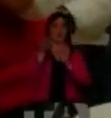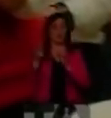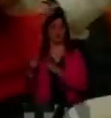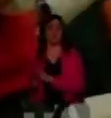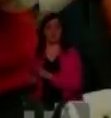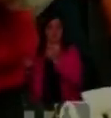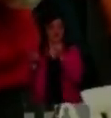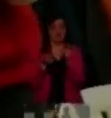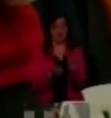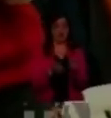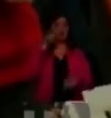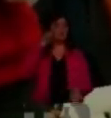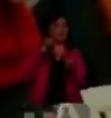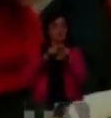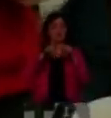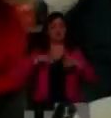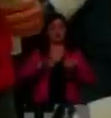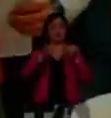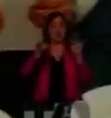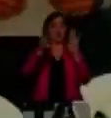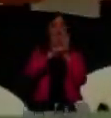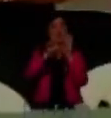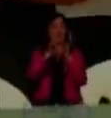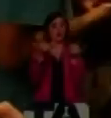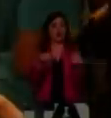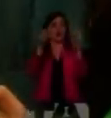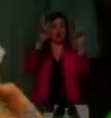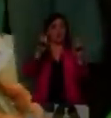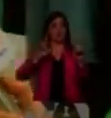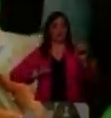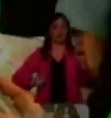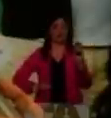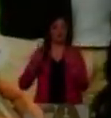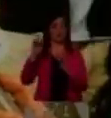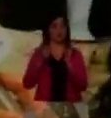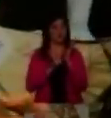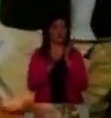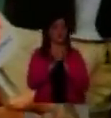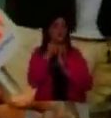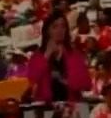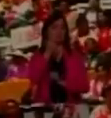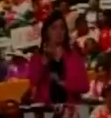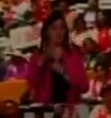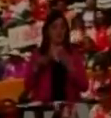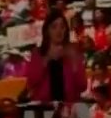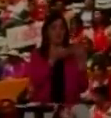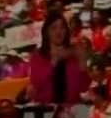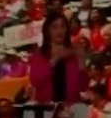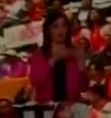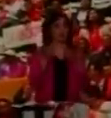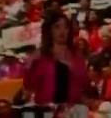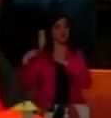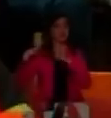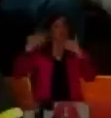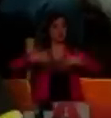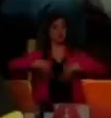un acuerdo para que mantengan las políticas actuales en el sector de salud. La viceministra de esta cartera de Estado dijo que el evento estuvo a cargo de la Red